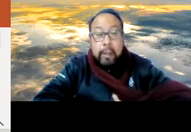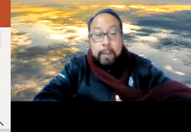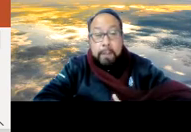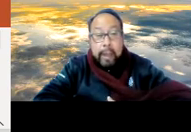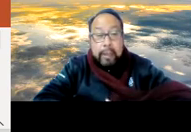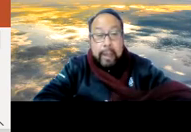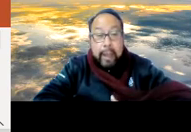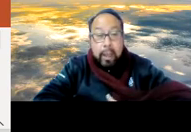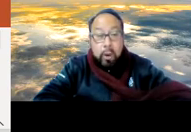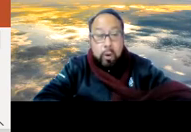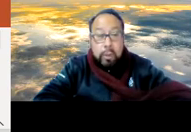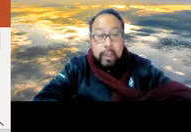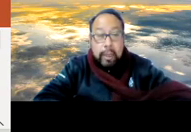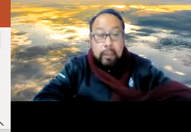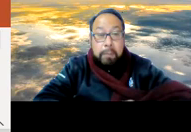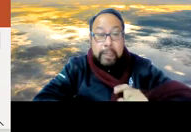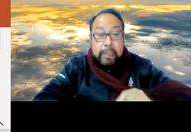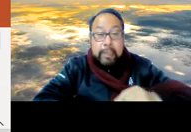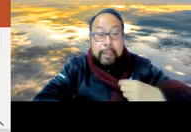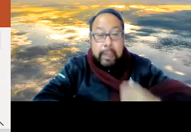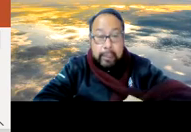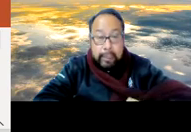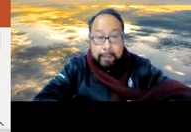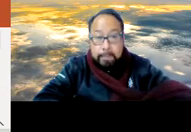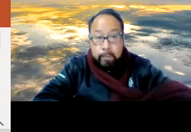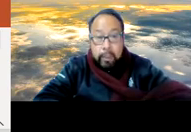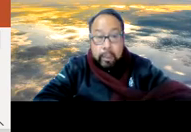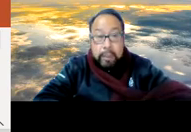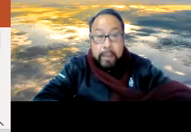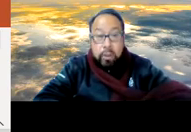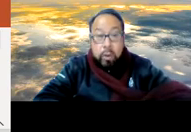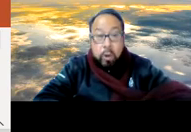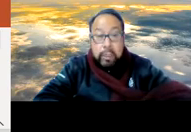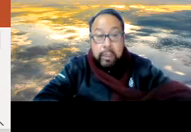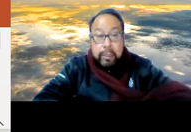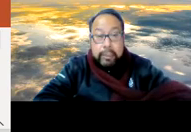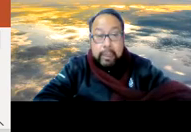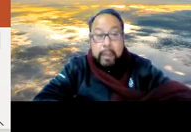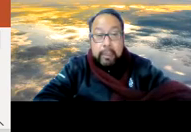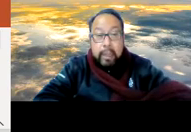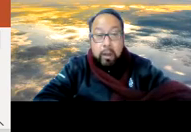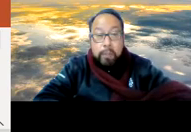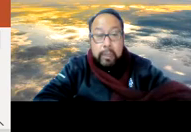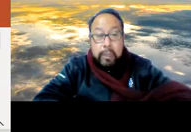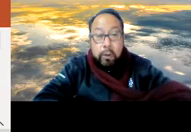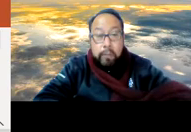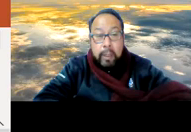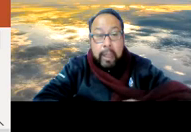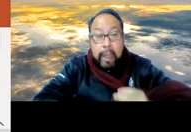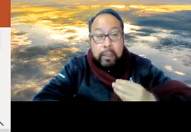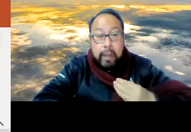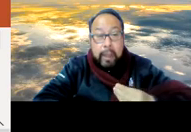particular para dar a conocer la experiencia técnica y metodologías y el material